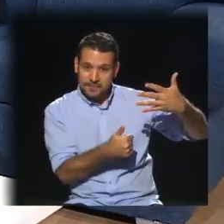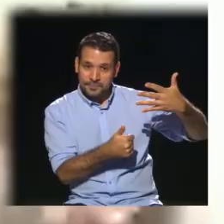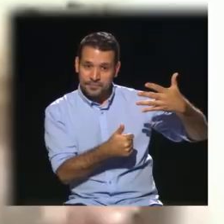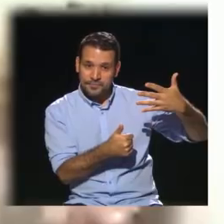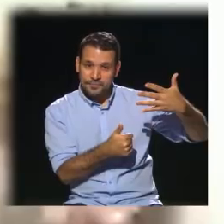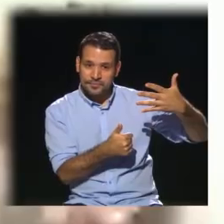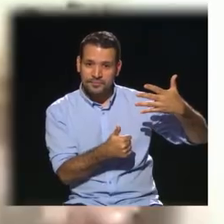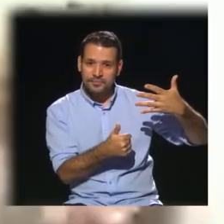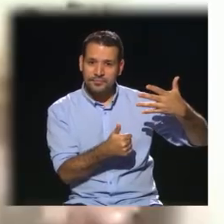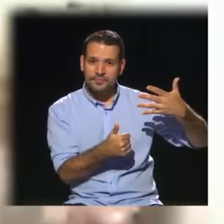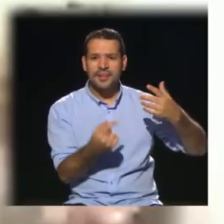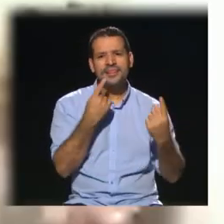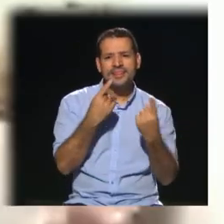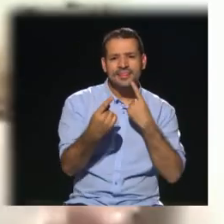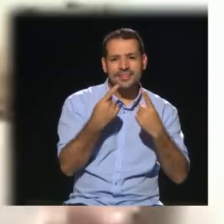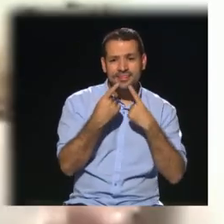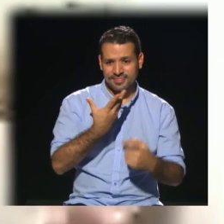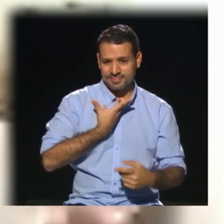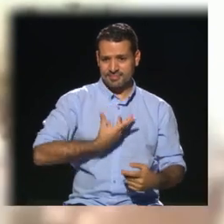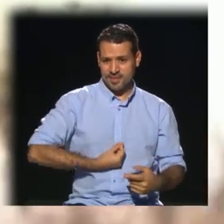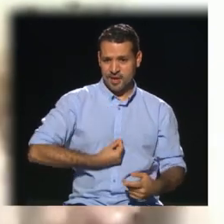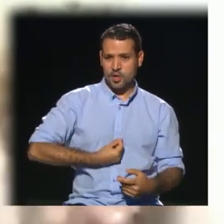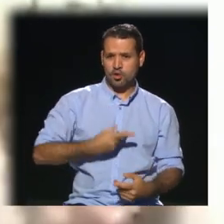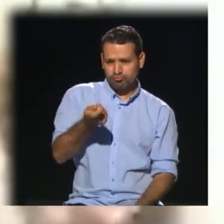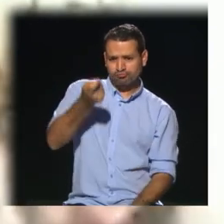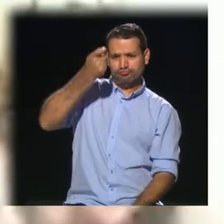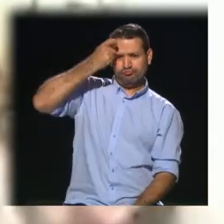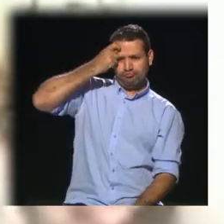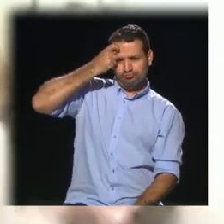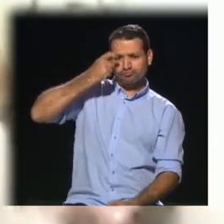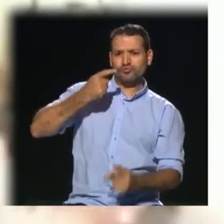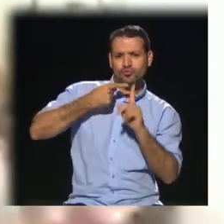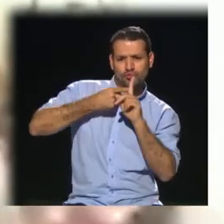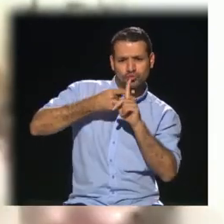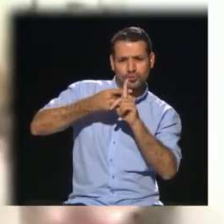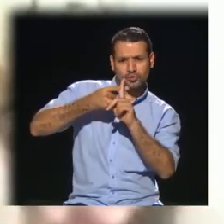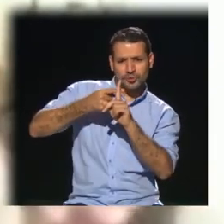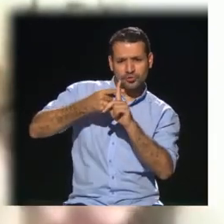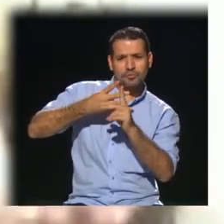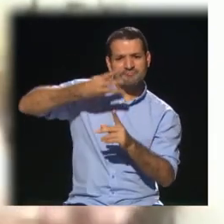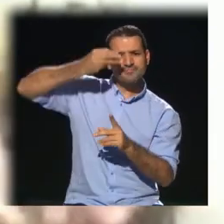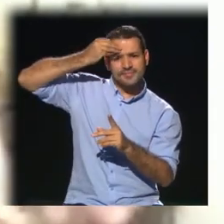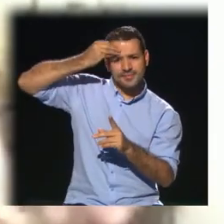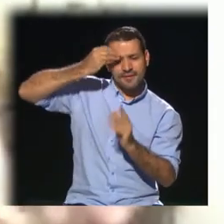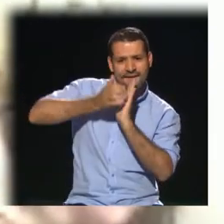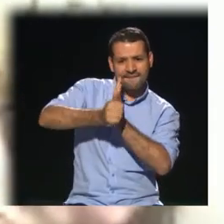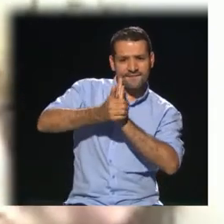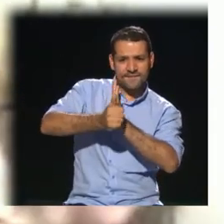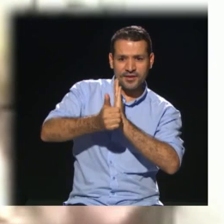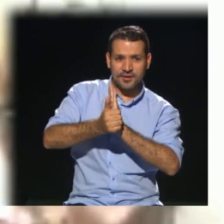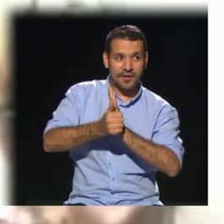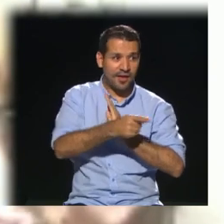los diálogos de Platón y se sabe el orden de la suma teológica, por ejemplo. Entonces hay que desaprender que el buen estudiante no es el que tiene